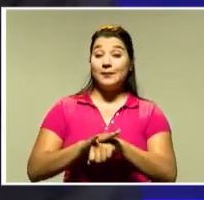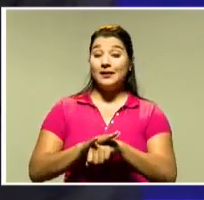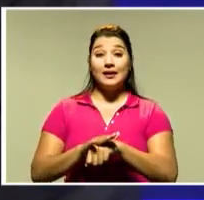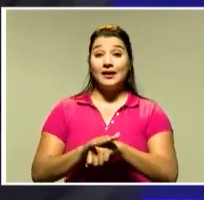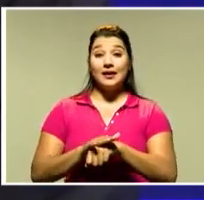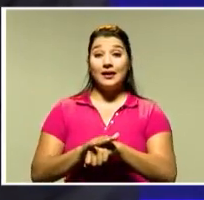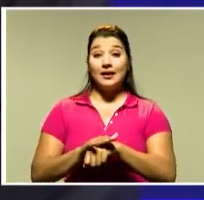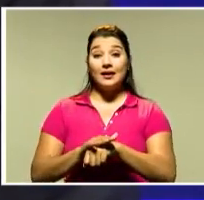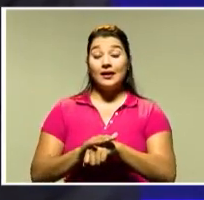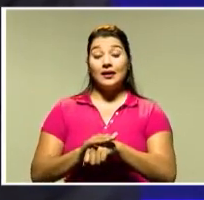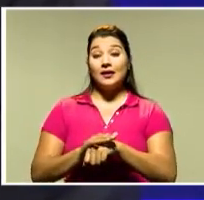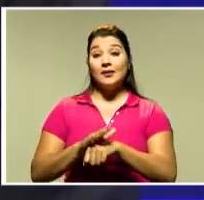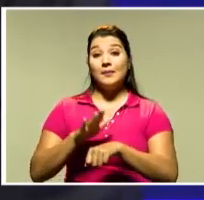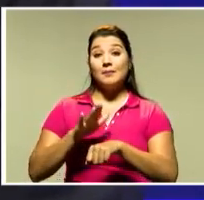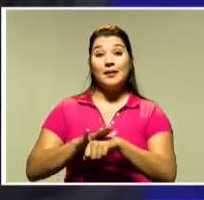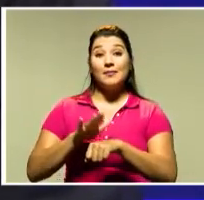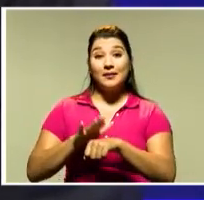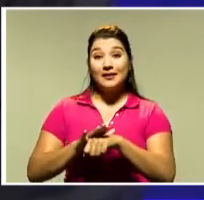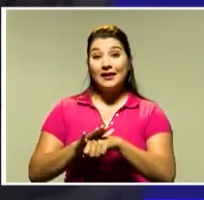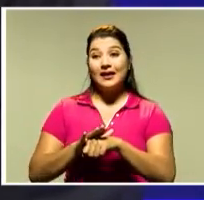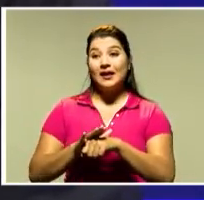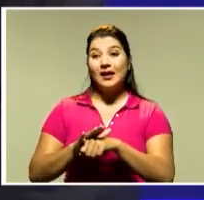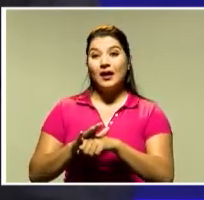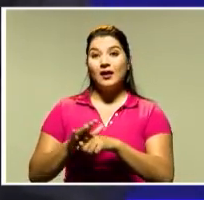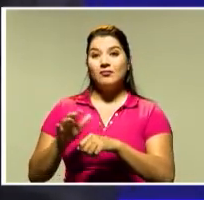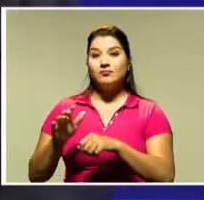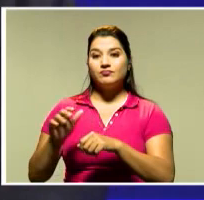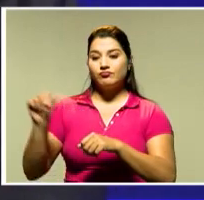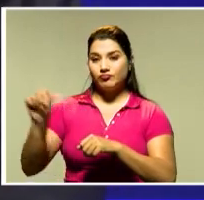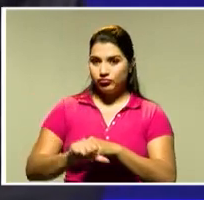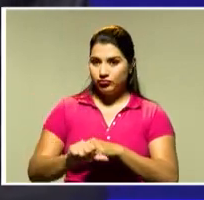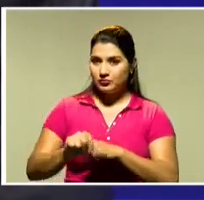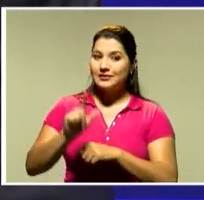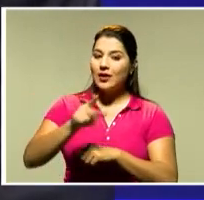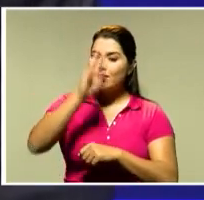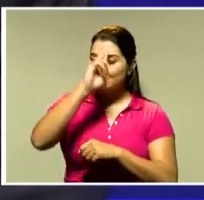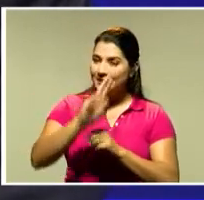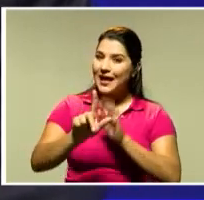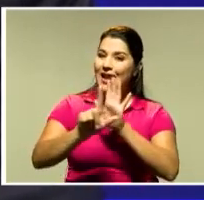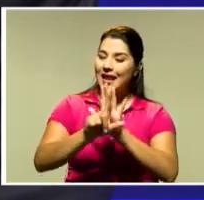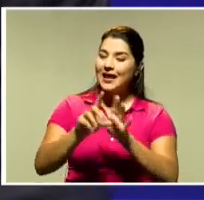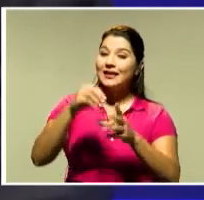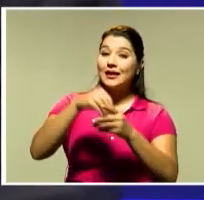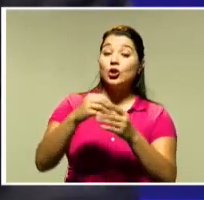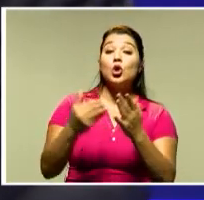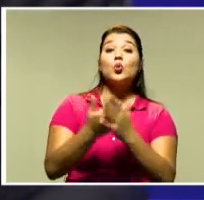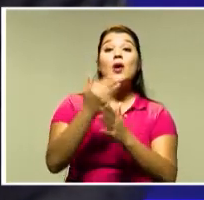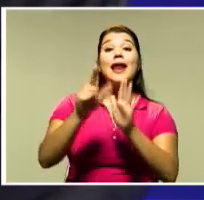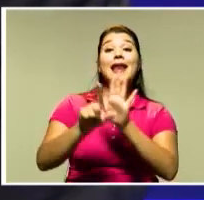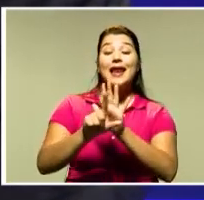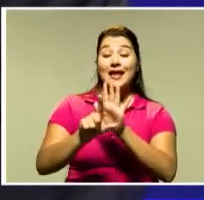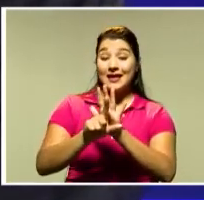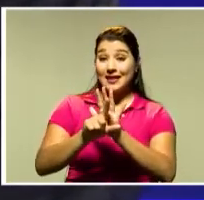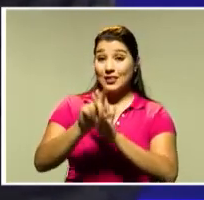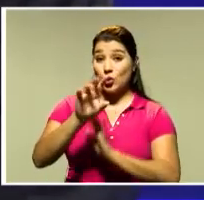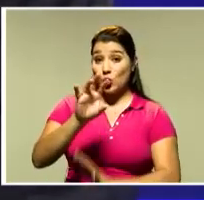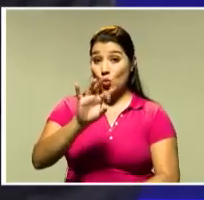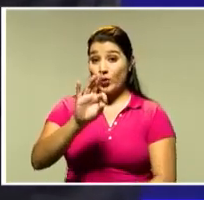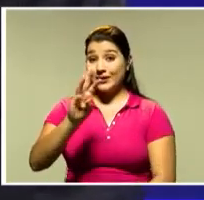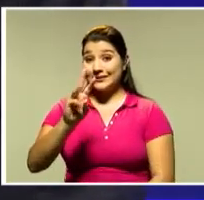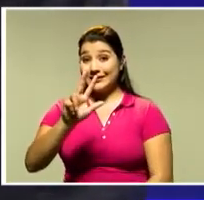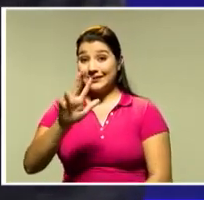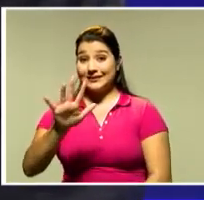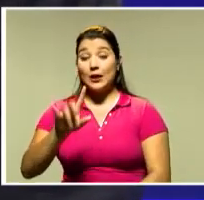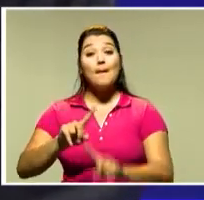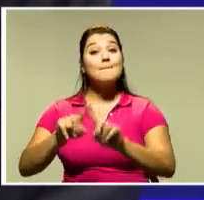se respeten ni las reglas que están contenidas en la ley 9635, en la nueva ley fiscal, pero además que